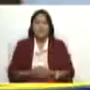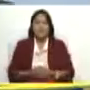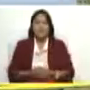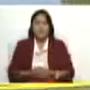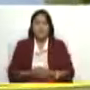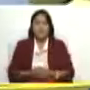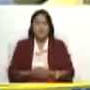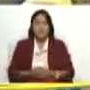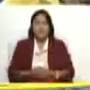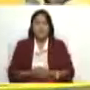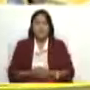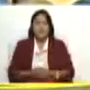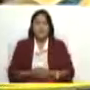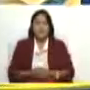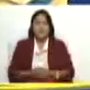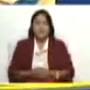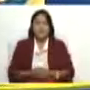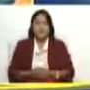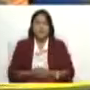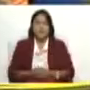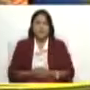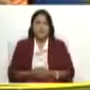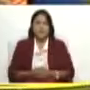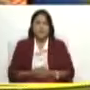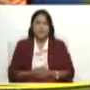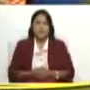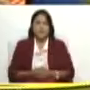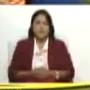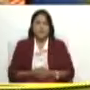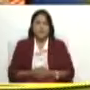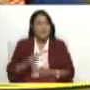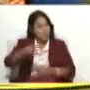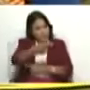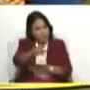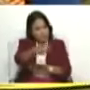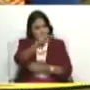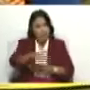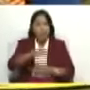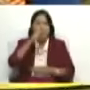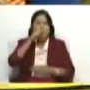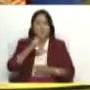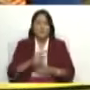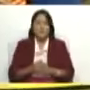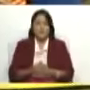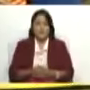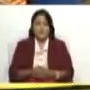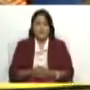Bailey a en esgrima eler Romero